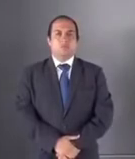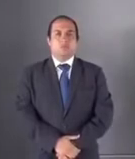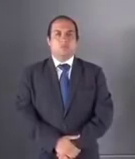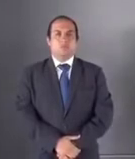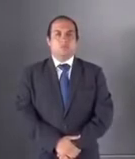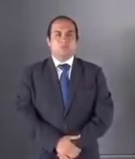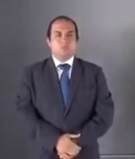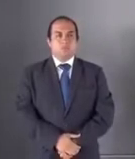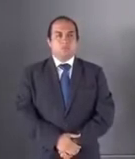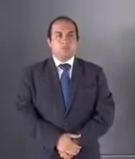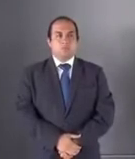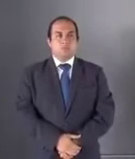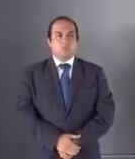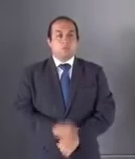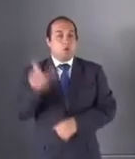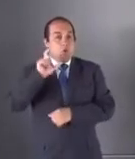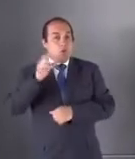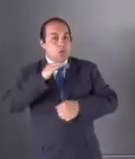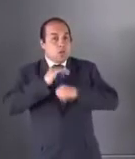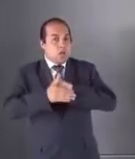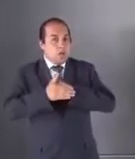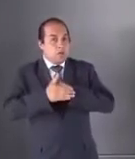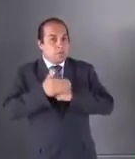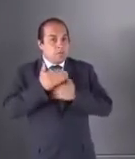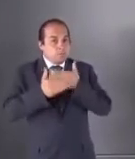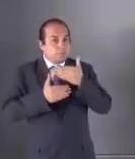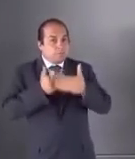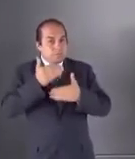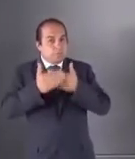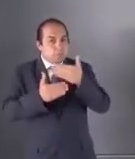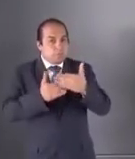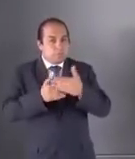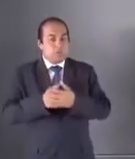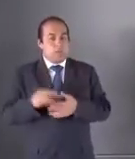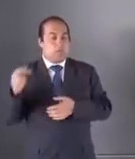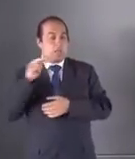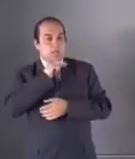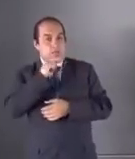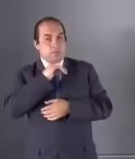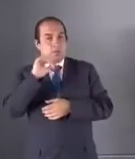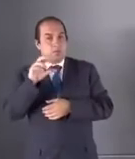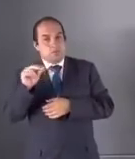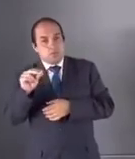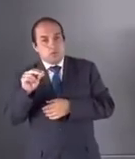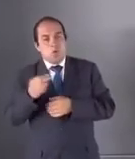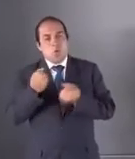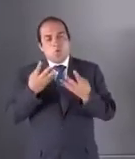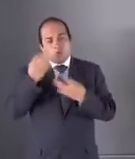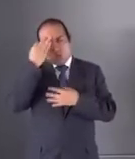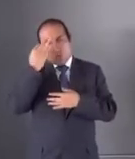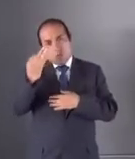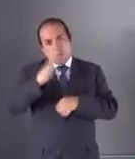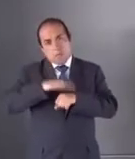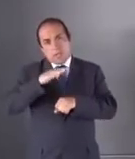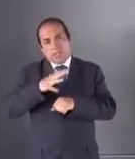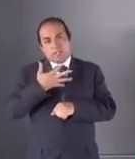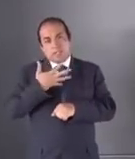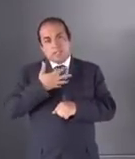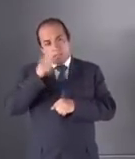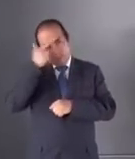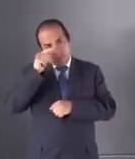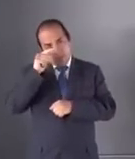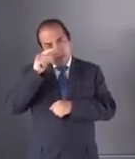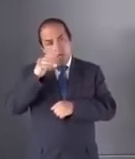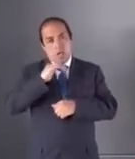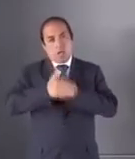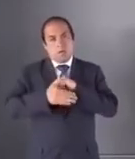Secretario, una vez que concluya este proceso, si es que es rápido, ¿no? ¿Cuánto tiempo más les tomaría concluir el puente?